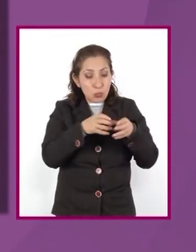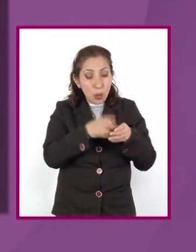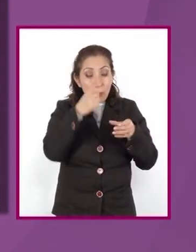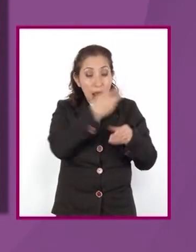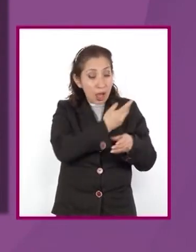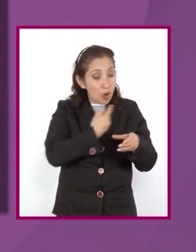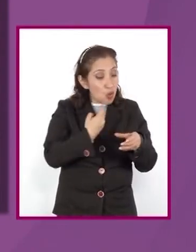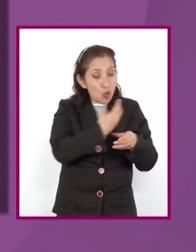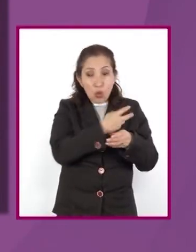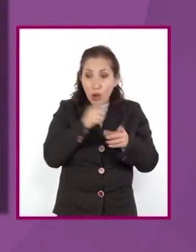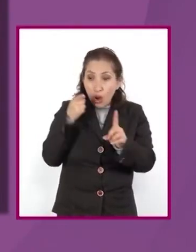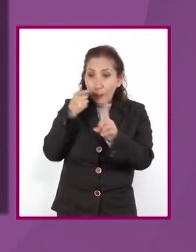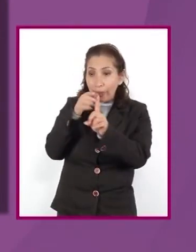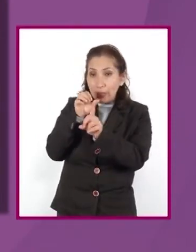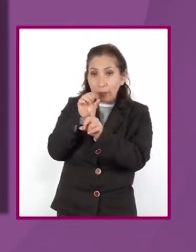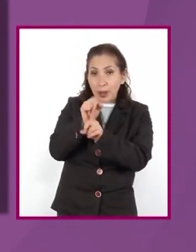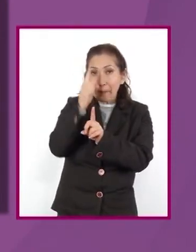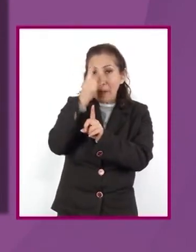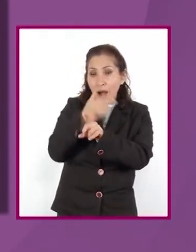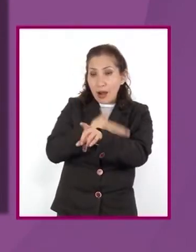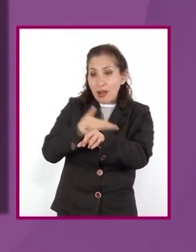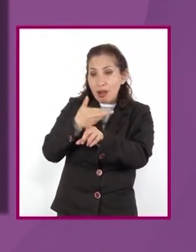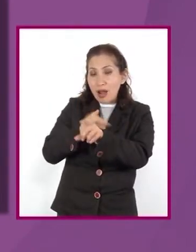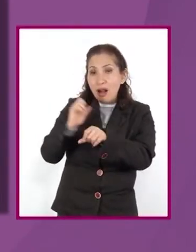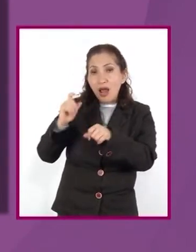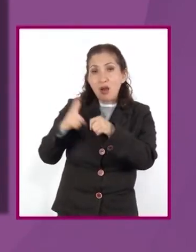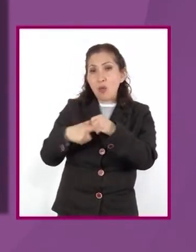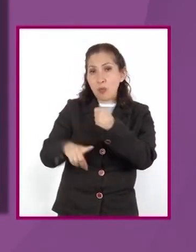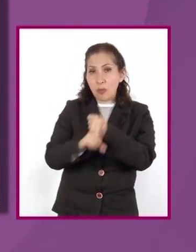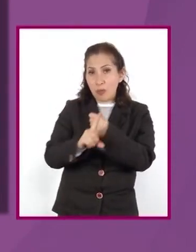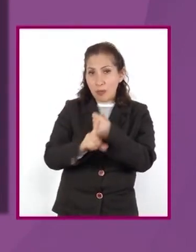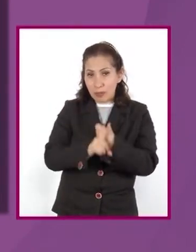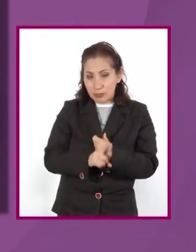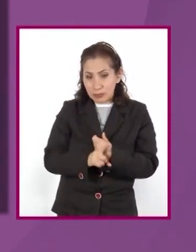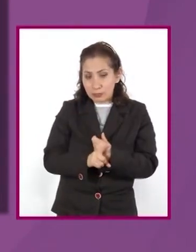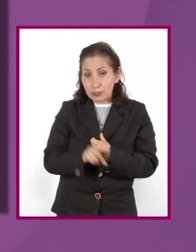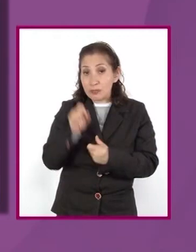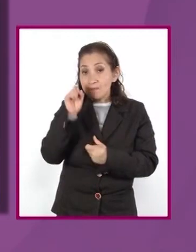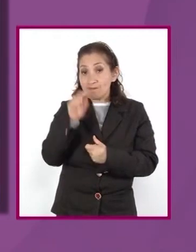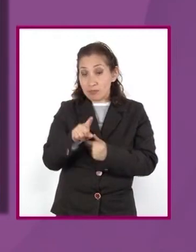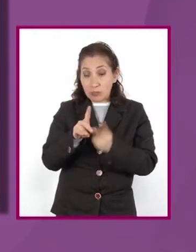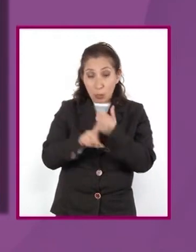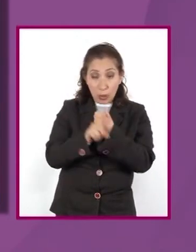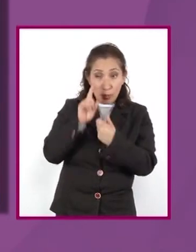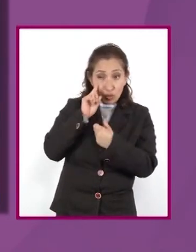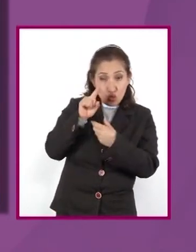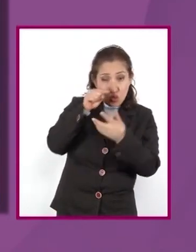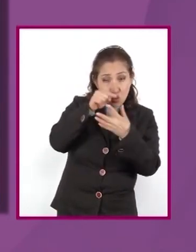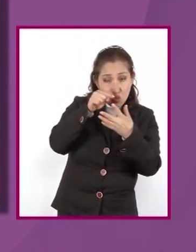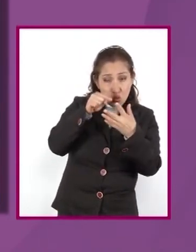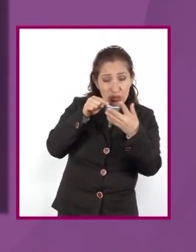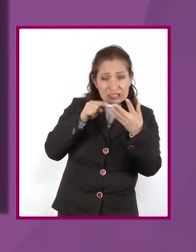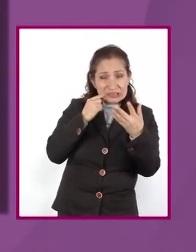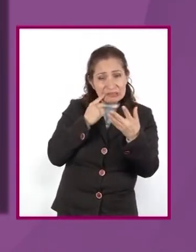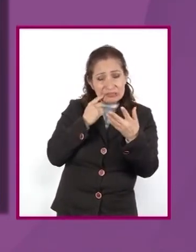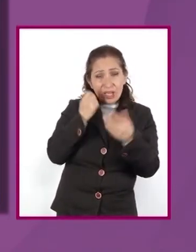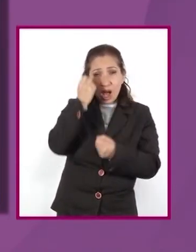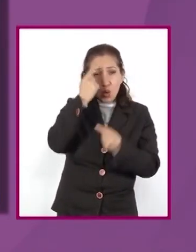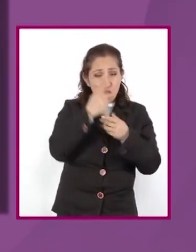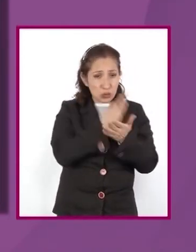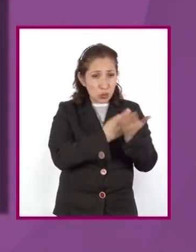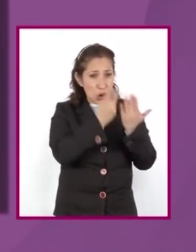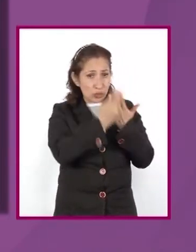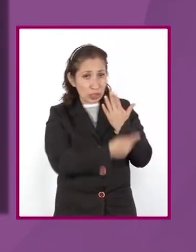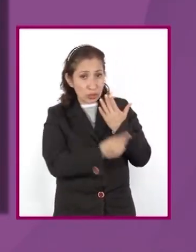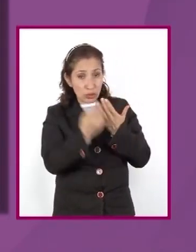objetivo y contribuir a solucionar una situación problemática. A partir de problemas que identificamos, algunos proyectos nos